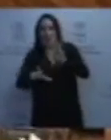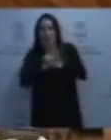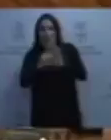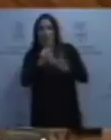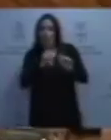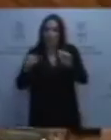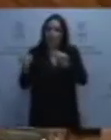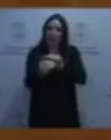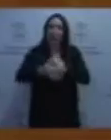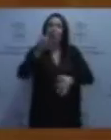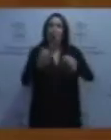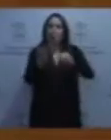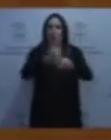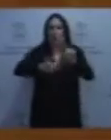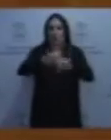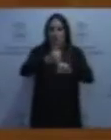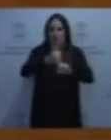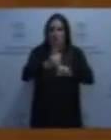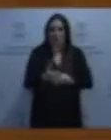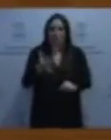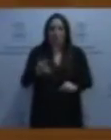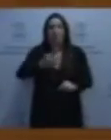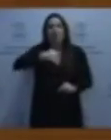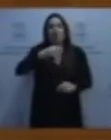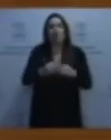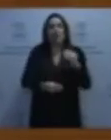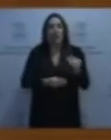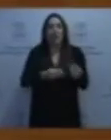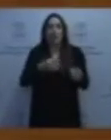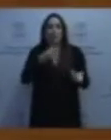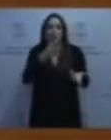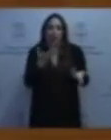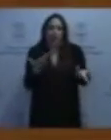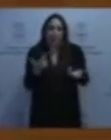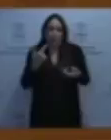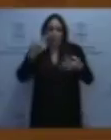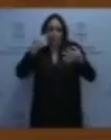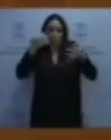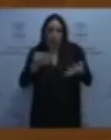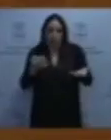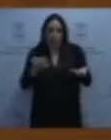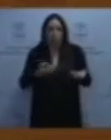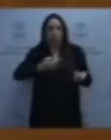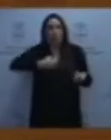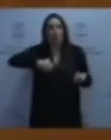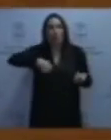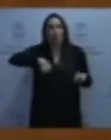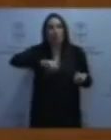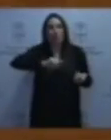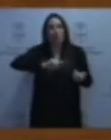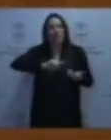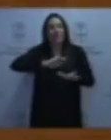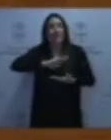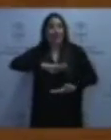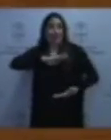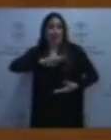justicia. Además, hacémoslo por fuerza mayor, por imperativo legal. Vamos a reconquistar la facultad del